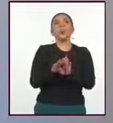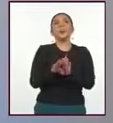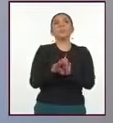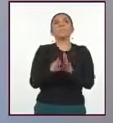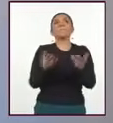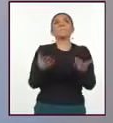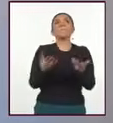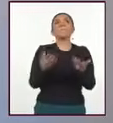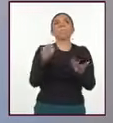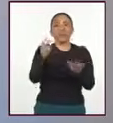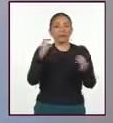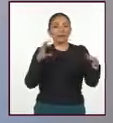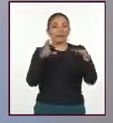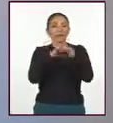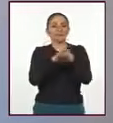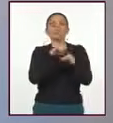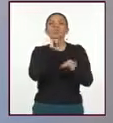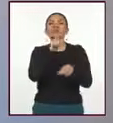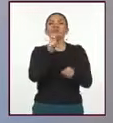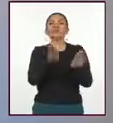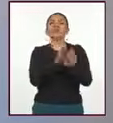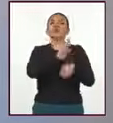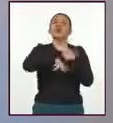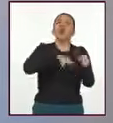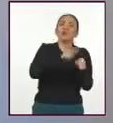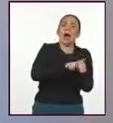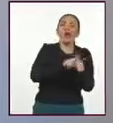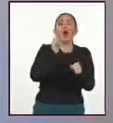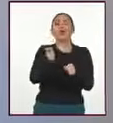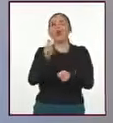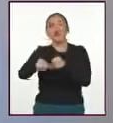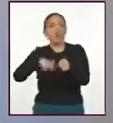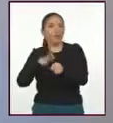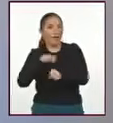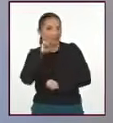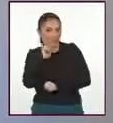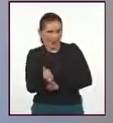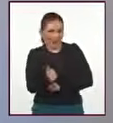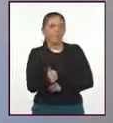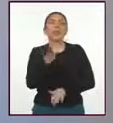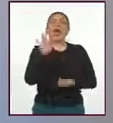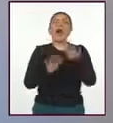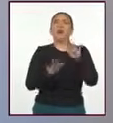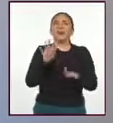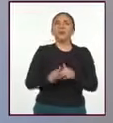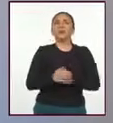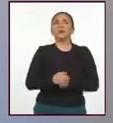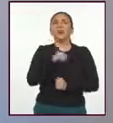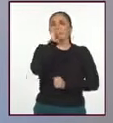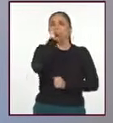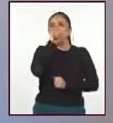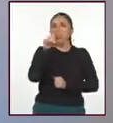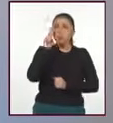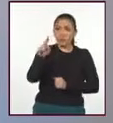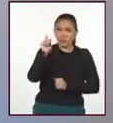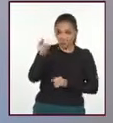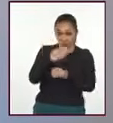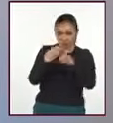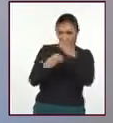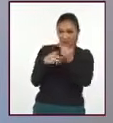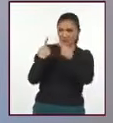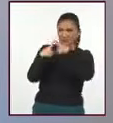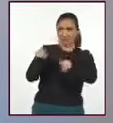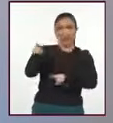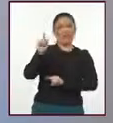también ligado con esto de lo que es normal y lo que no, generalmente uno ve lo diferente como algo malo, sin embargo,